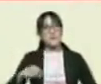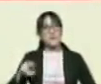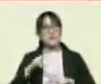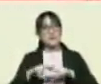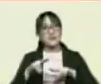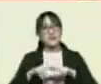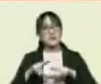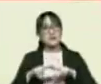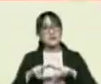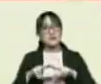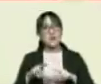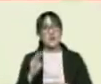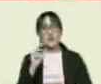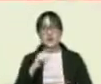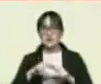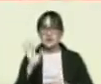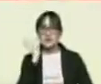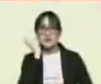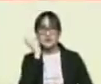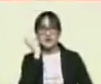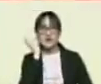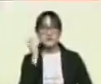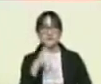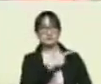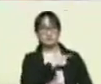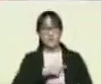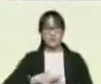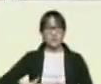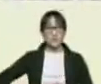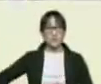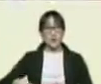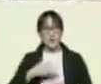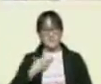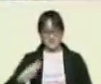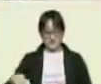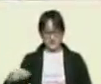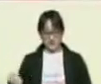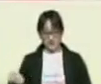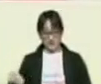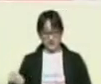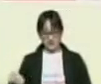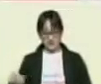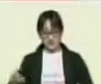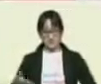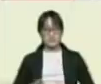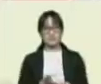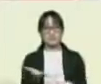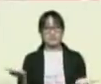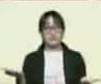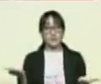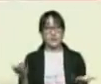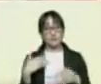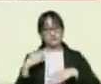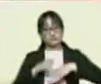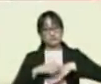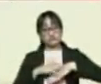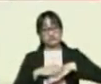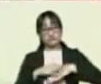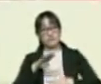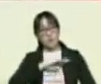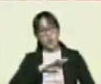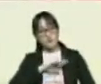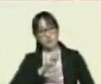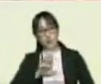un presidente niña. La banda que yo tengo de presidente y que ustedes me van a ratificar les